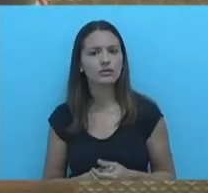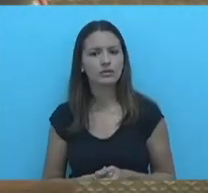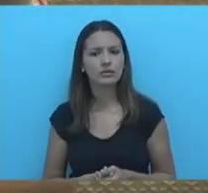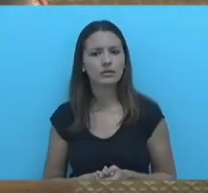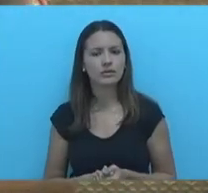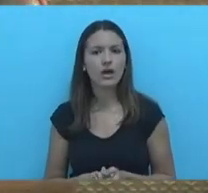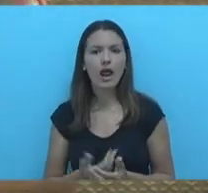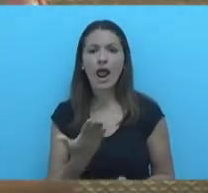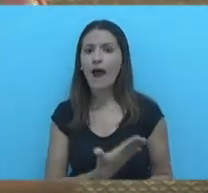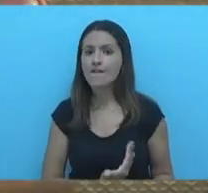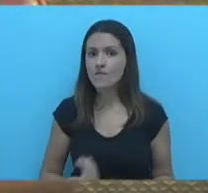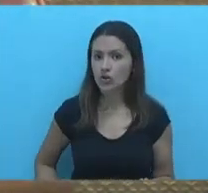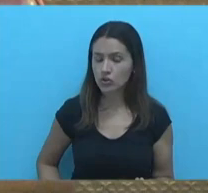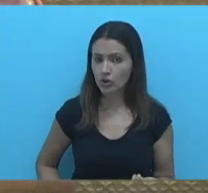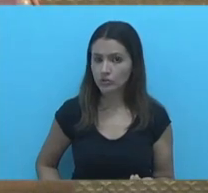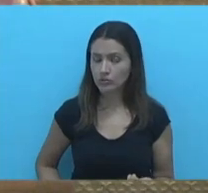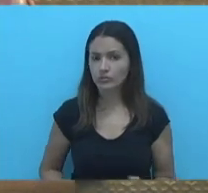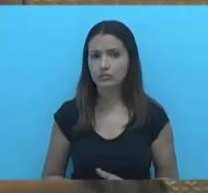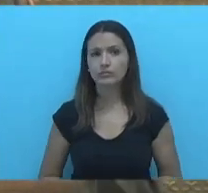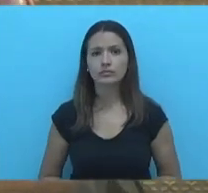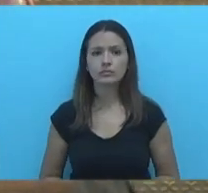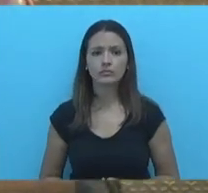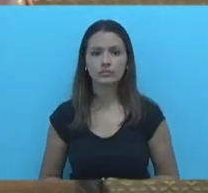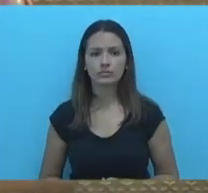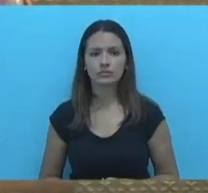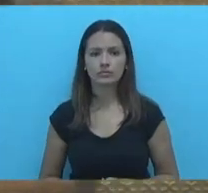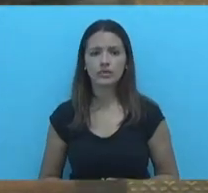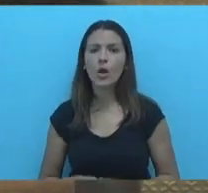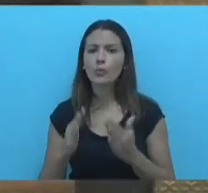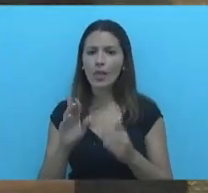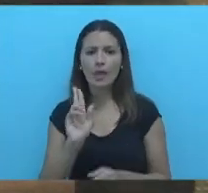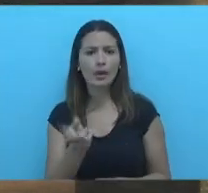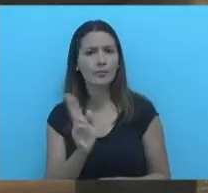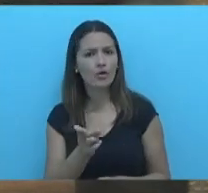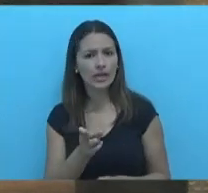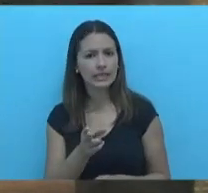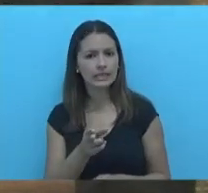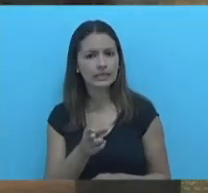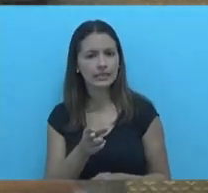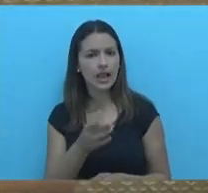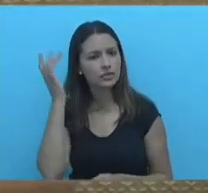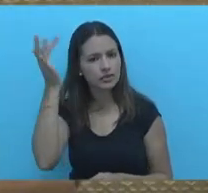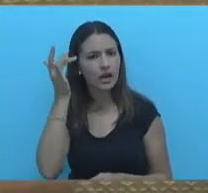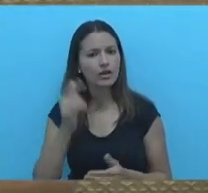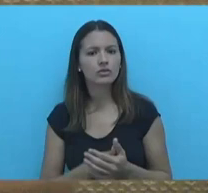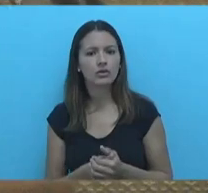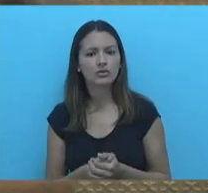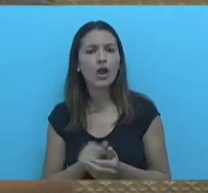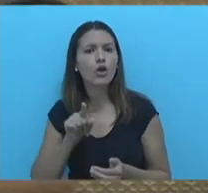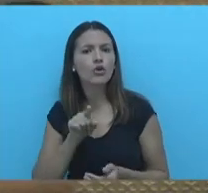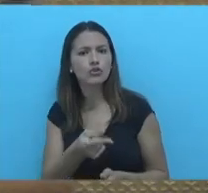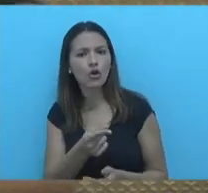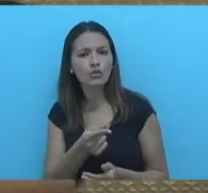el aborto, la práctica del aborto, entre otras cosas, para prohibirle a los sacerdotes esa práctica que iba en contra